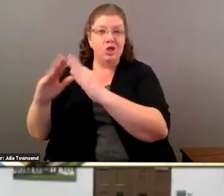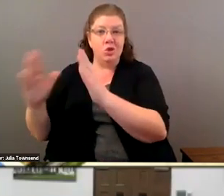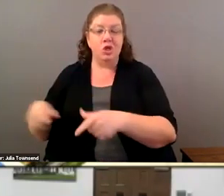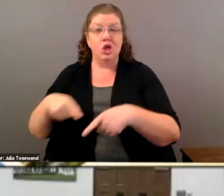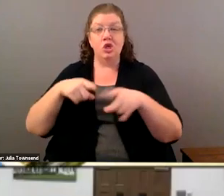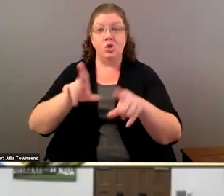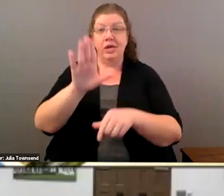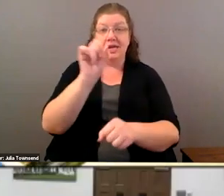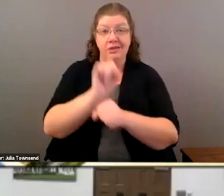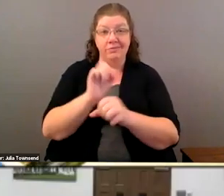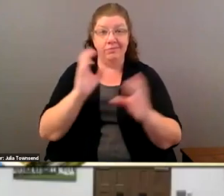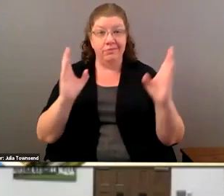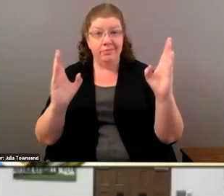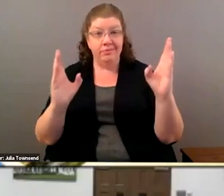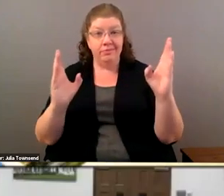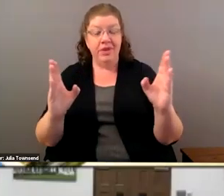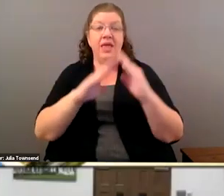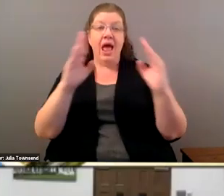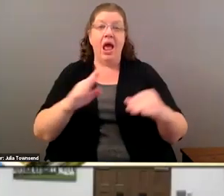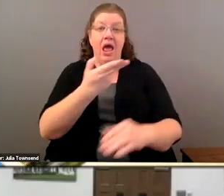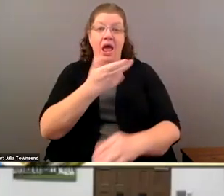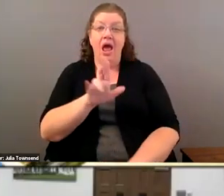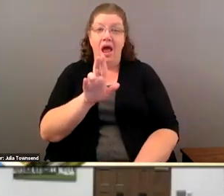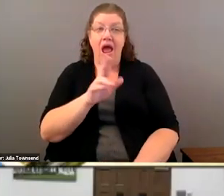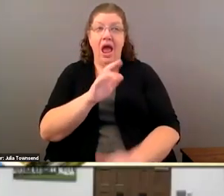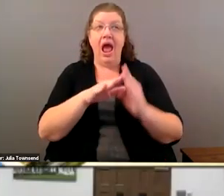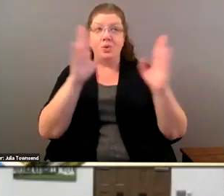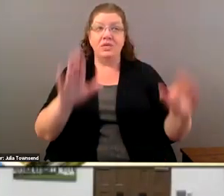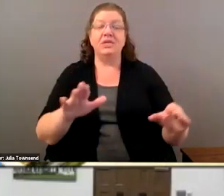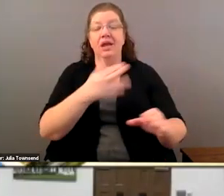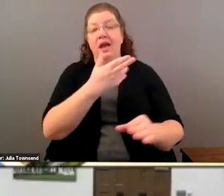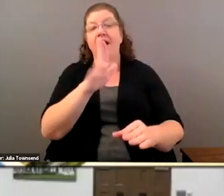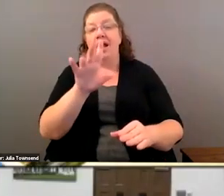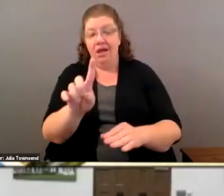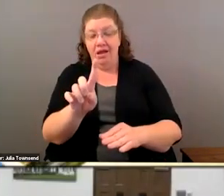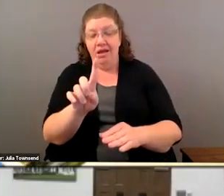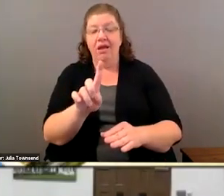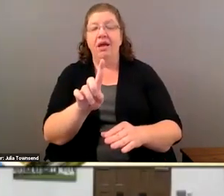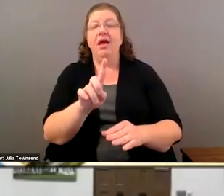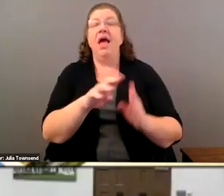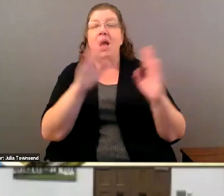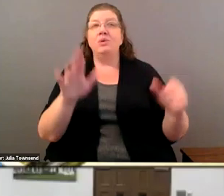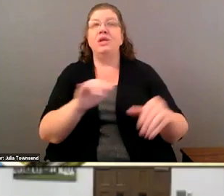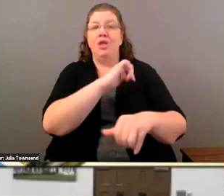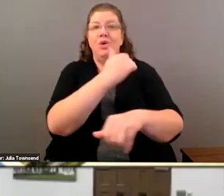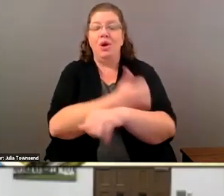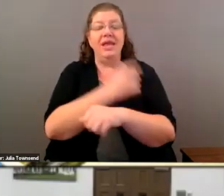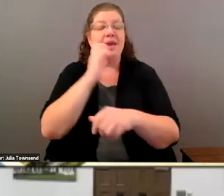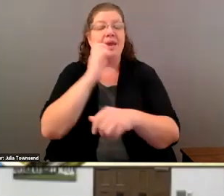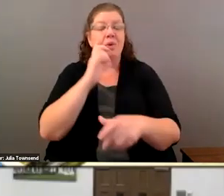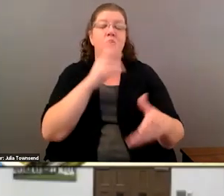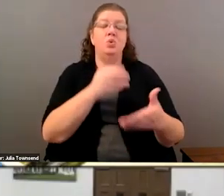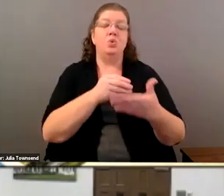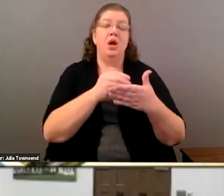desarrolló miles de viviendas y también él ha trabajado